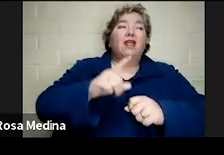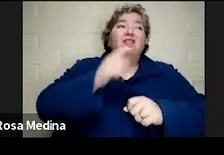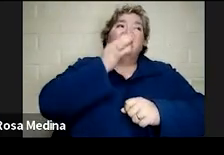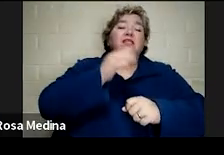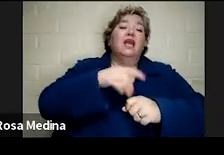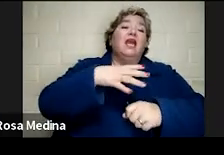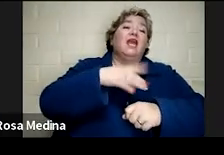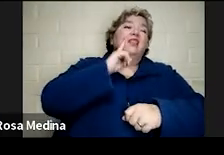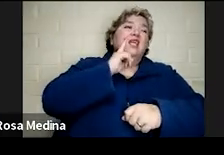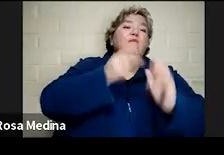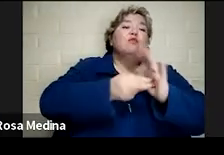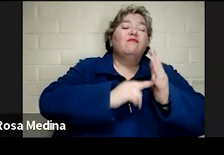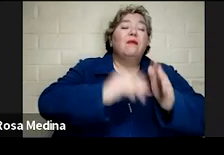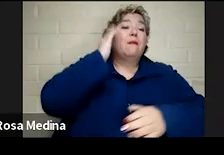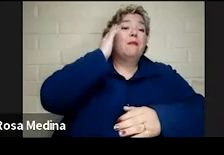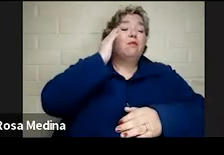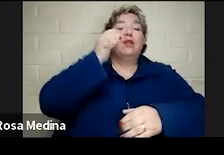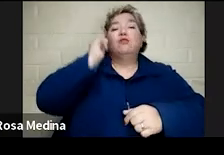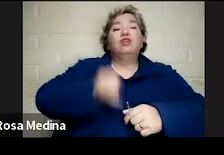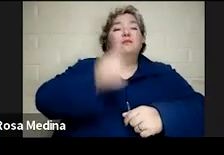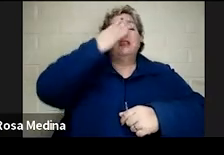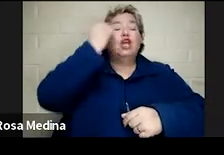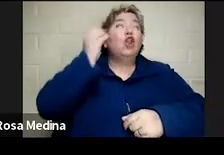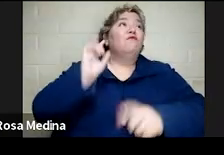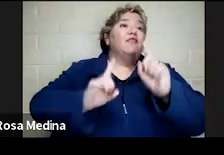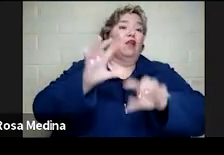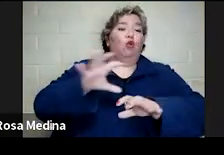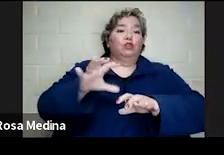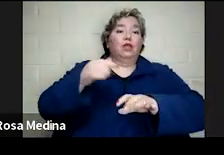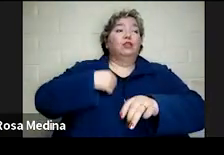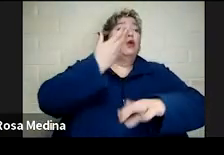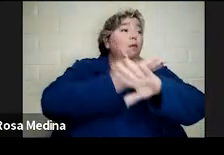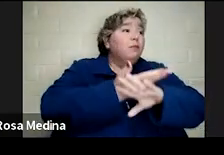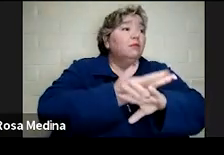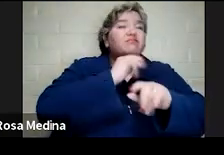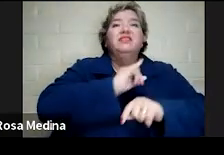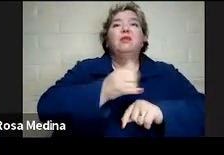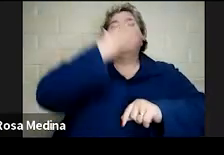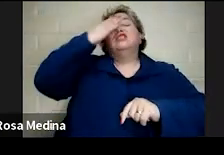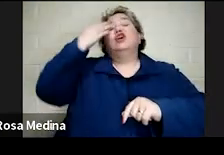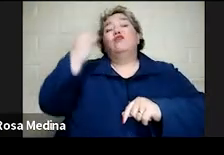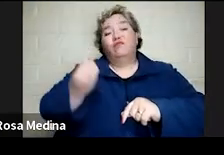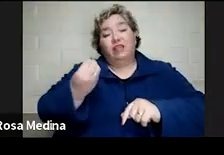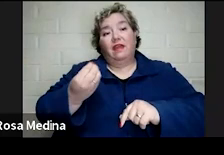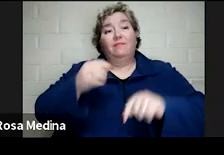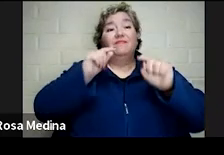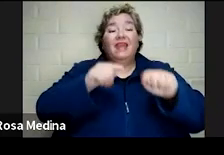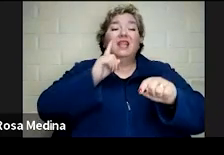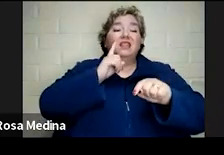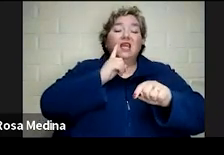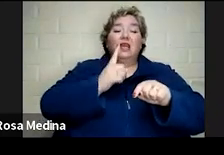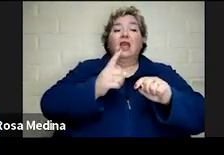se le olvidan las cosas, o siempre le pido algo y se lo olvida. Entonces uno puede decir como, ese niño tiene una dificultad de